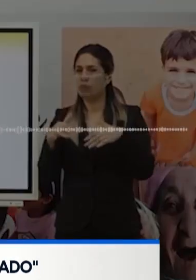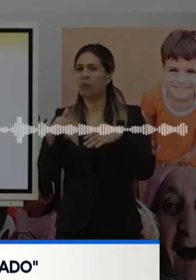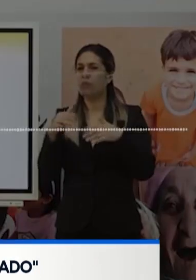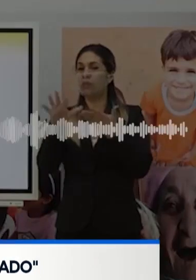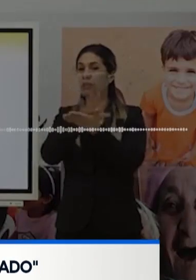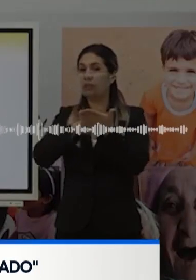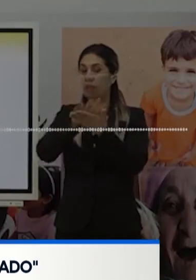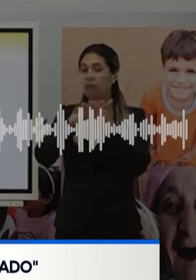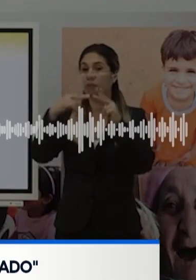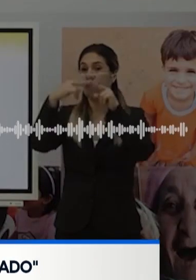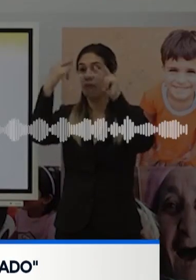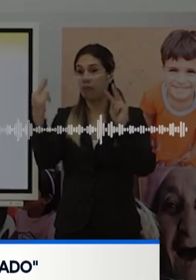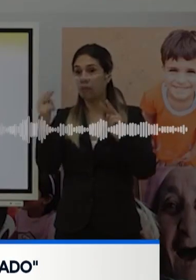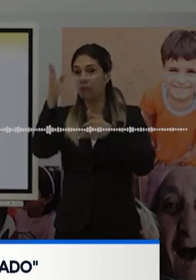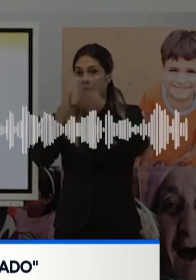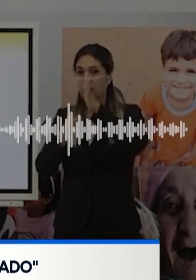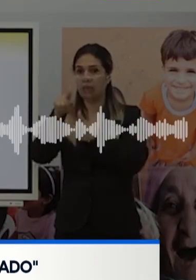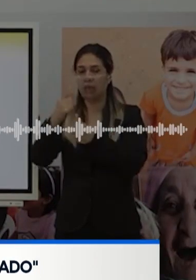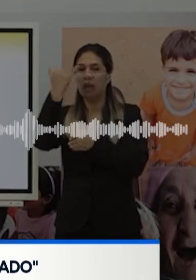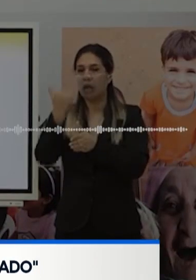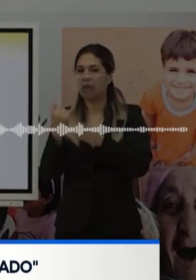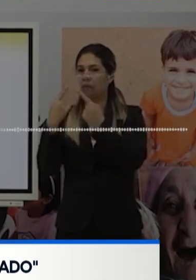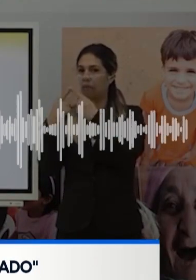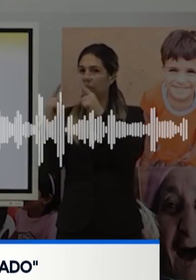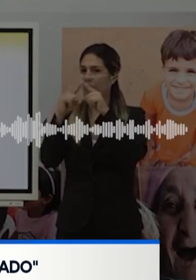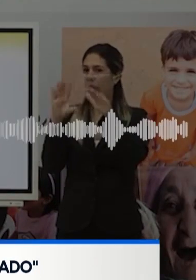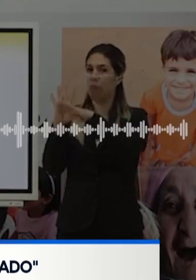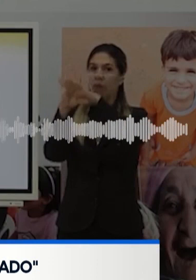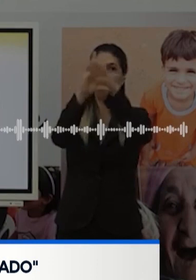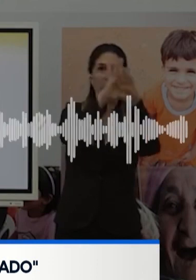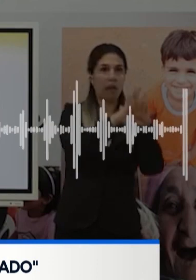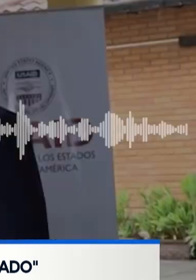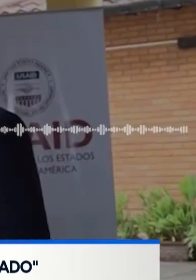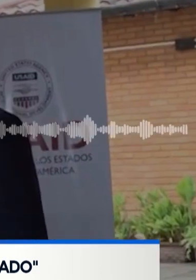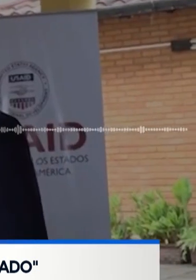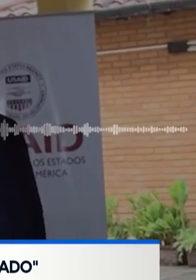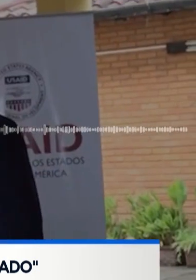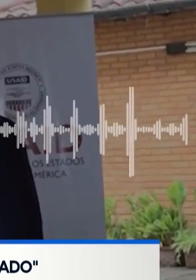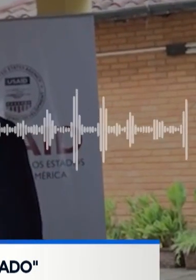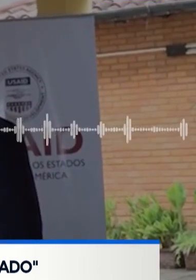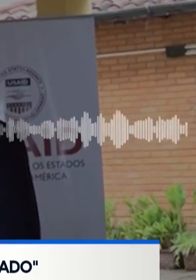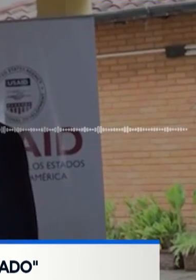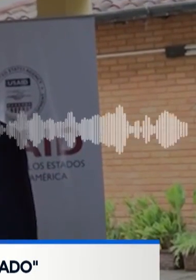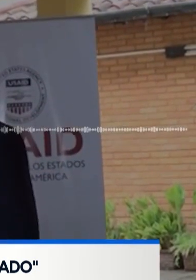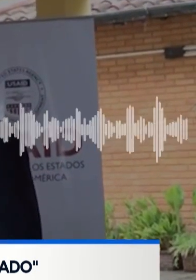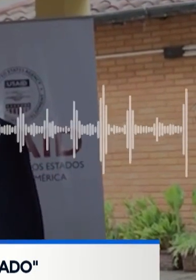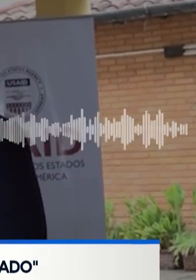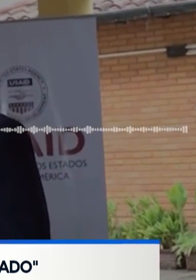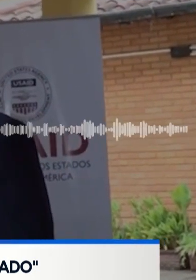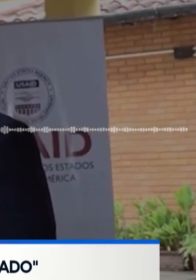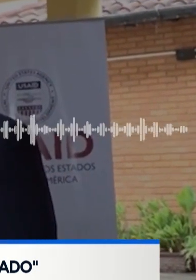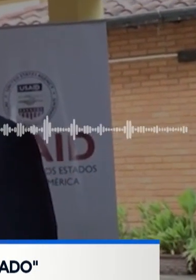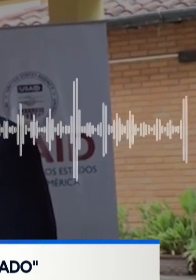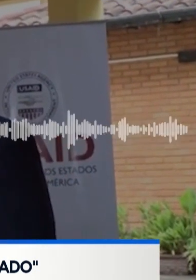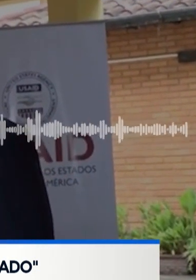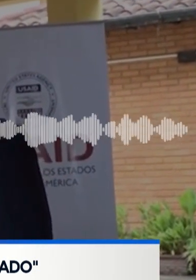Lo preocupante es que acá se pone todo el foco en el tema del COVID, ¿verdad? Que sí tiene sentido, hay que poner todos los recursos, hay